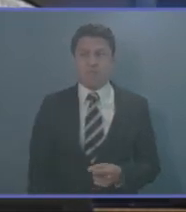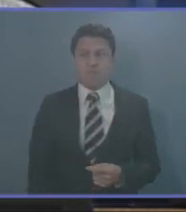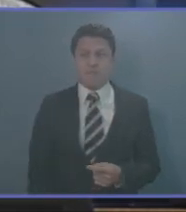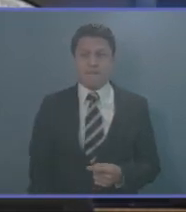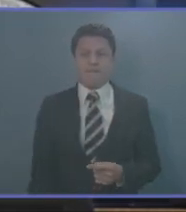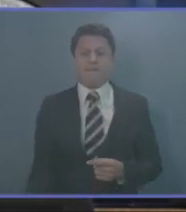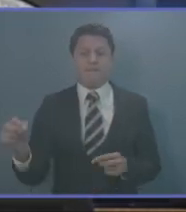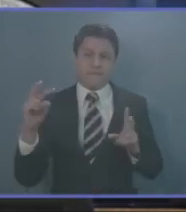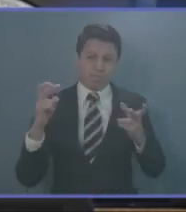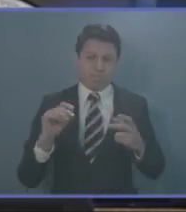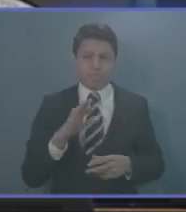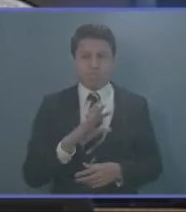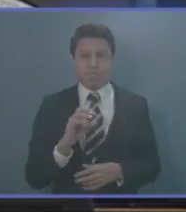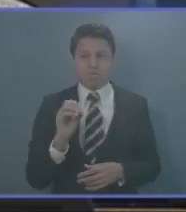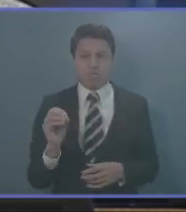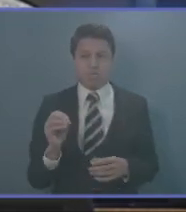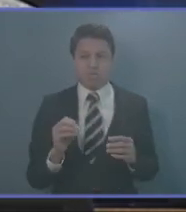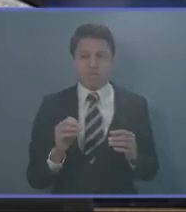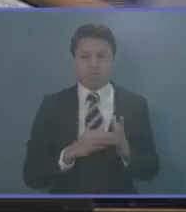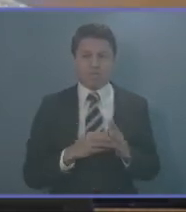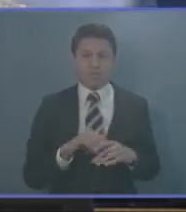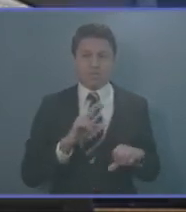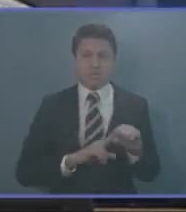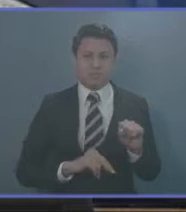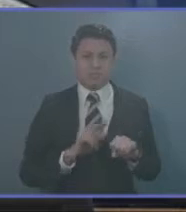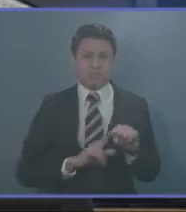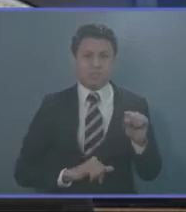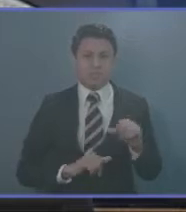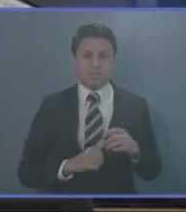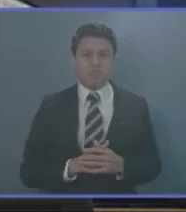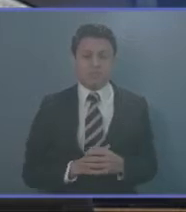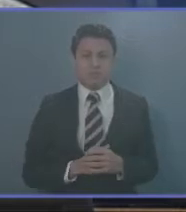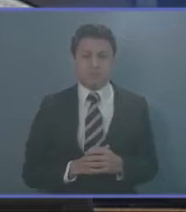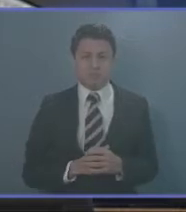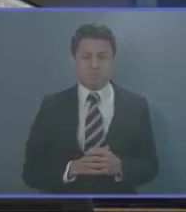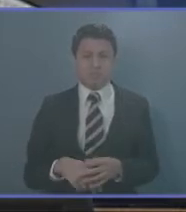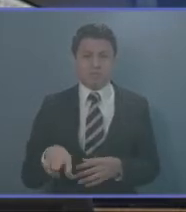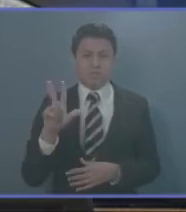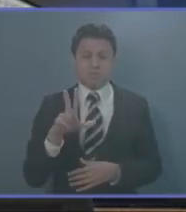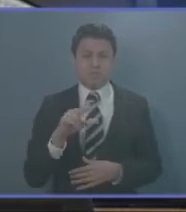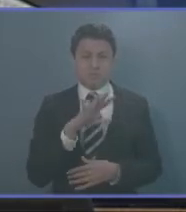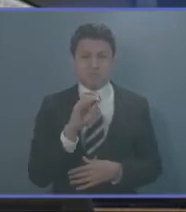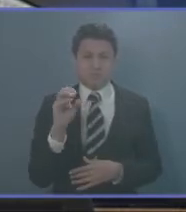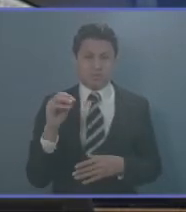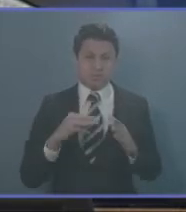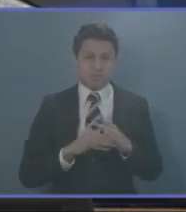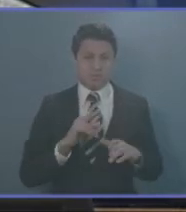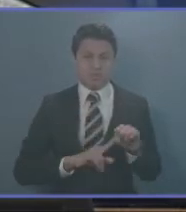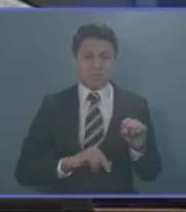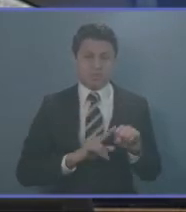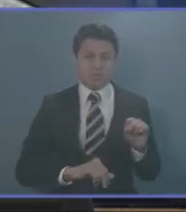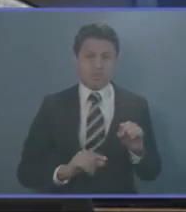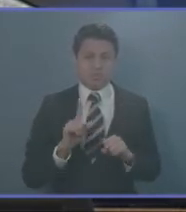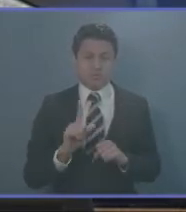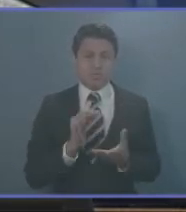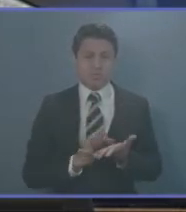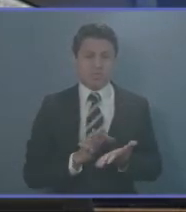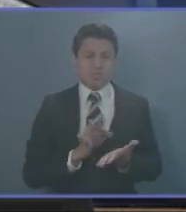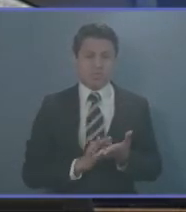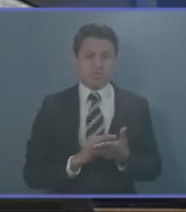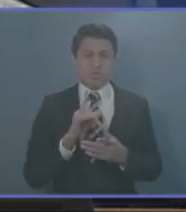sobre el exceso de $50,000. 3. $500,000 con un centavo a